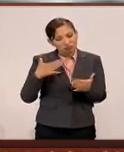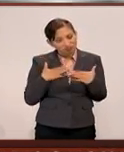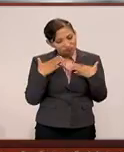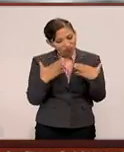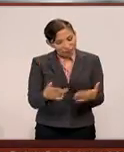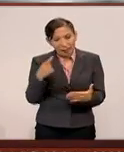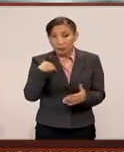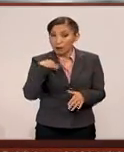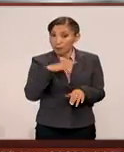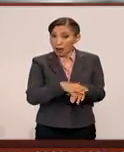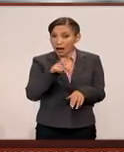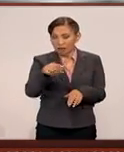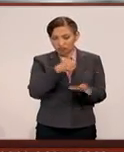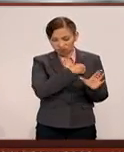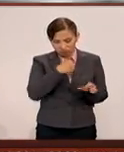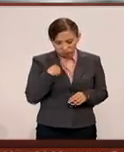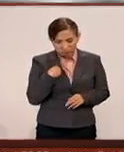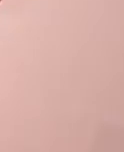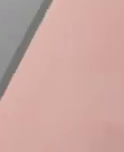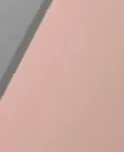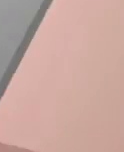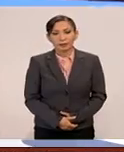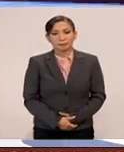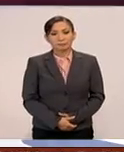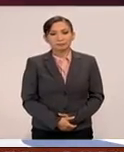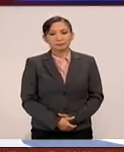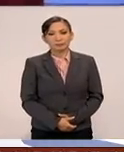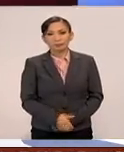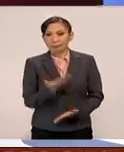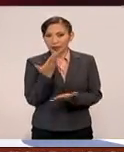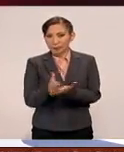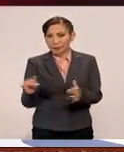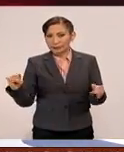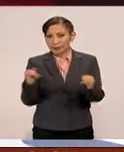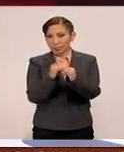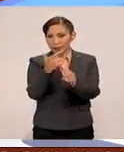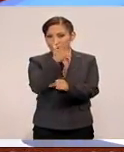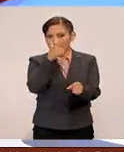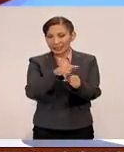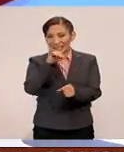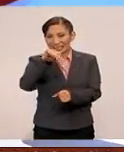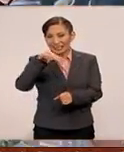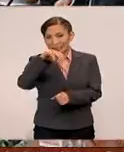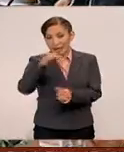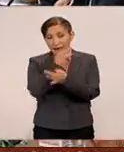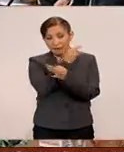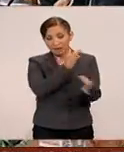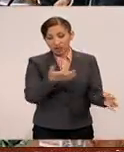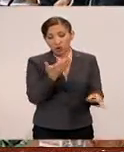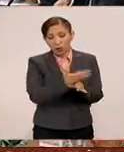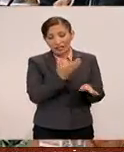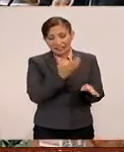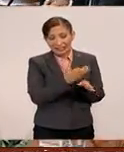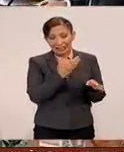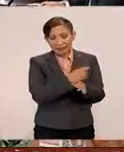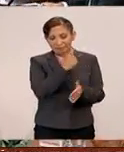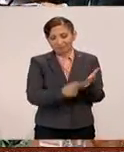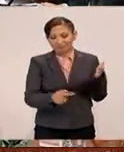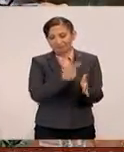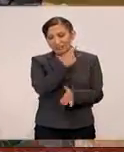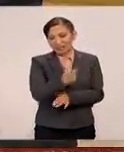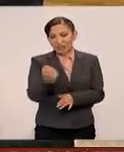disposición, pero sobre todo compromiso. Por su parte, el Instituto Nacional Electoral informó que hasta el momento ha